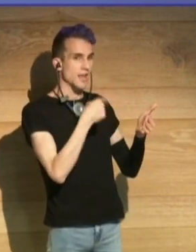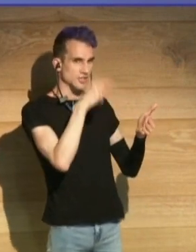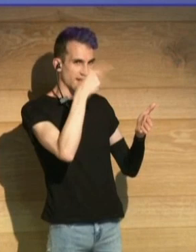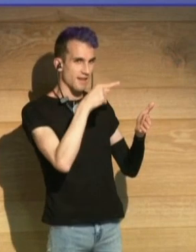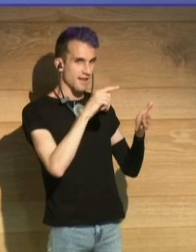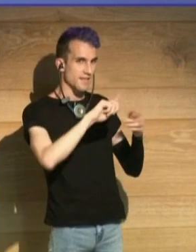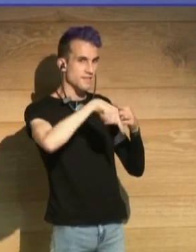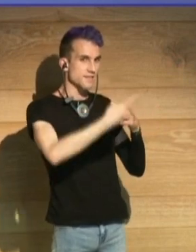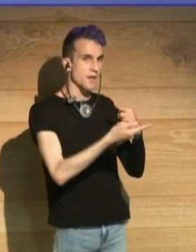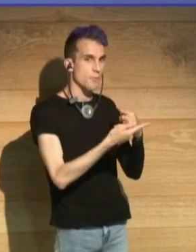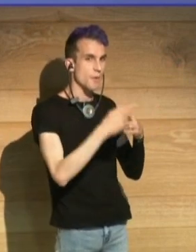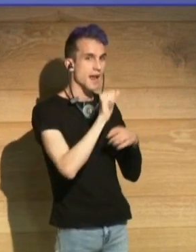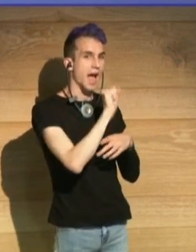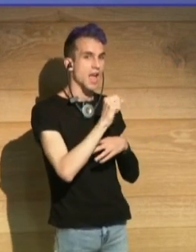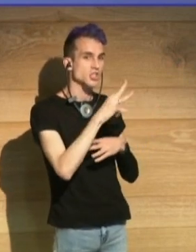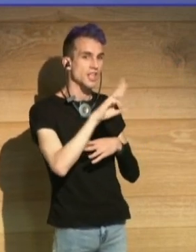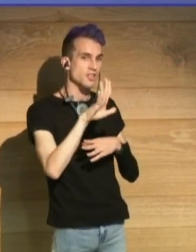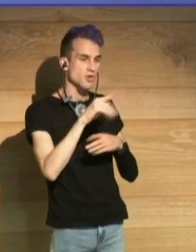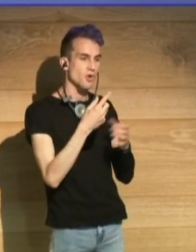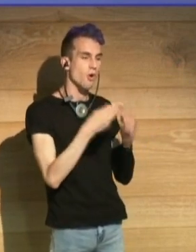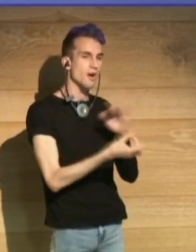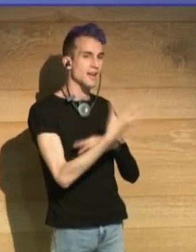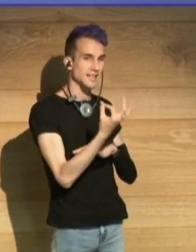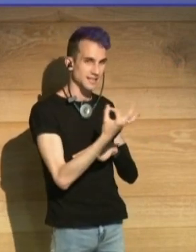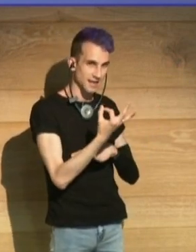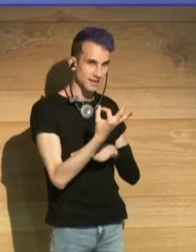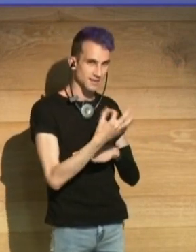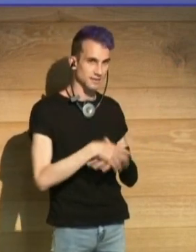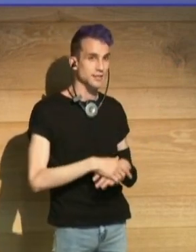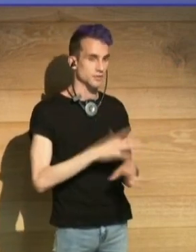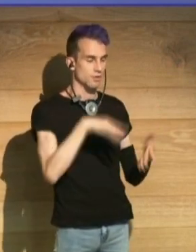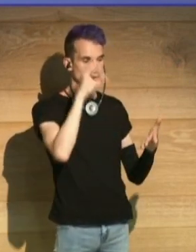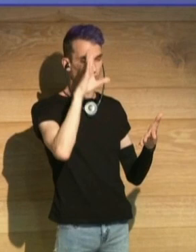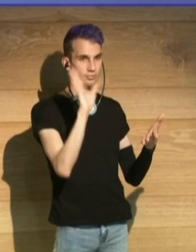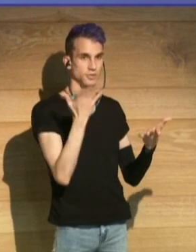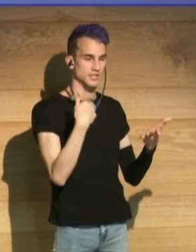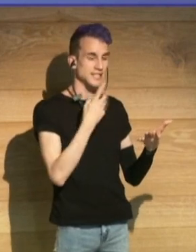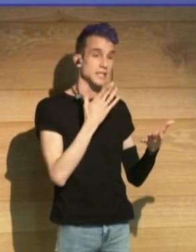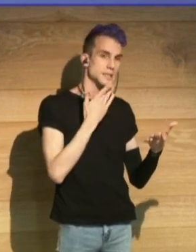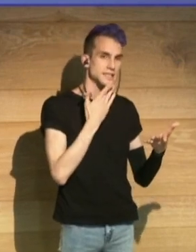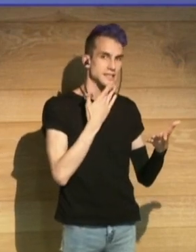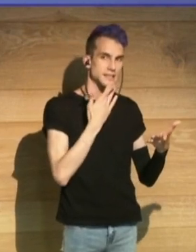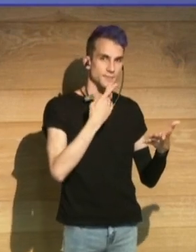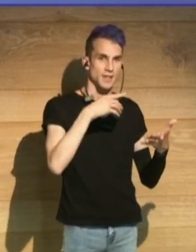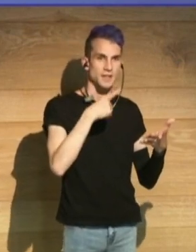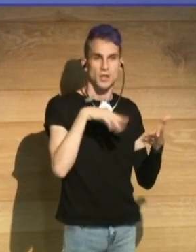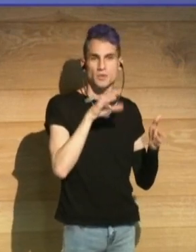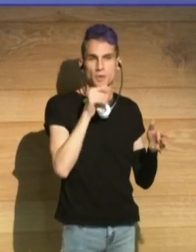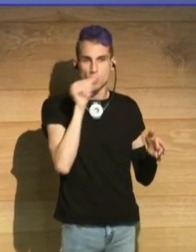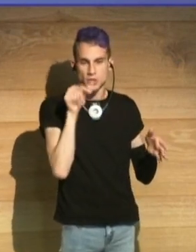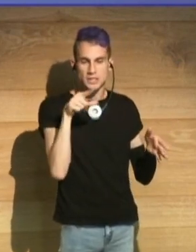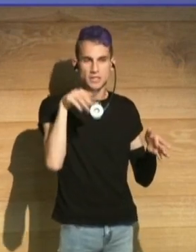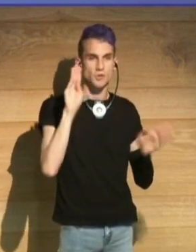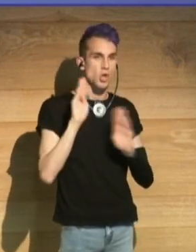usted decía, cuidado porque hay un riesgo de empatizar, pero efectivamente te sorprendes del, no sé si llamarlo carisma o qué era aquello de Mussolini,